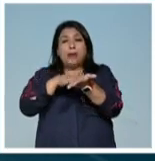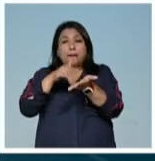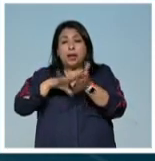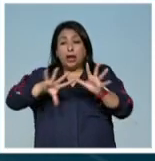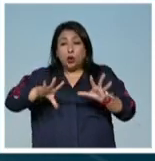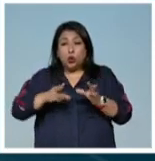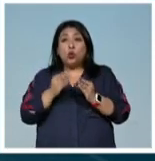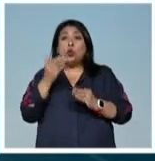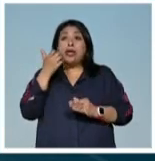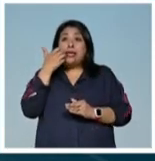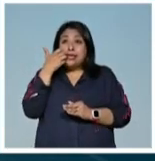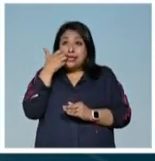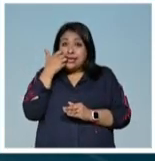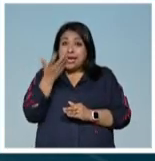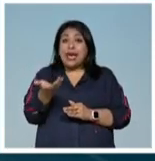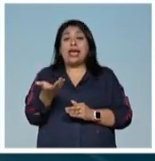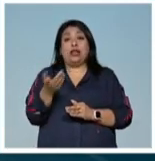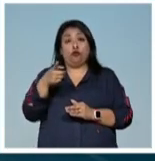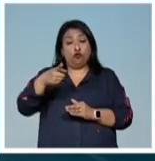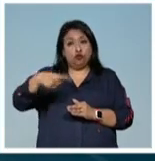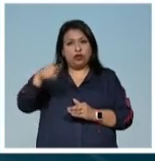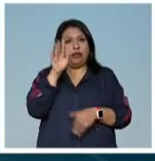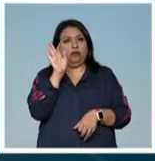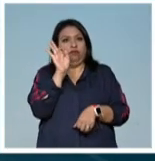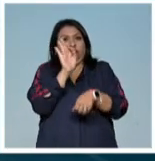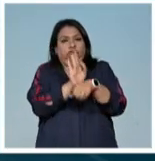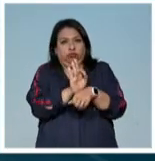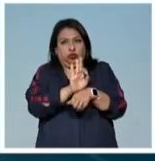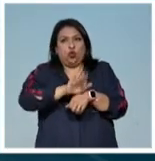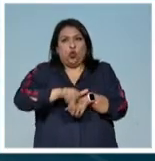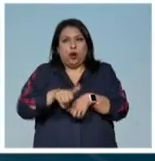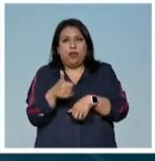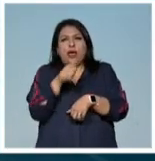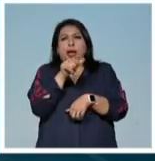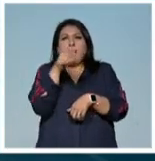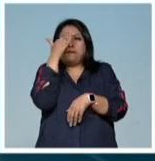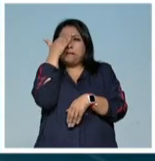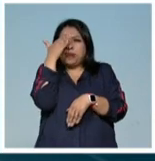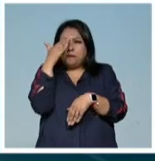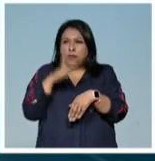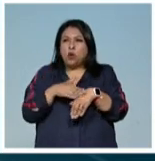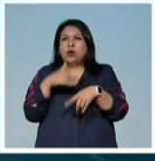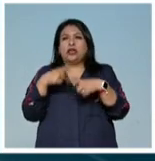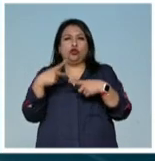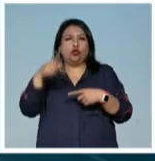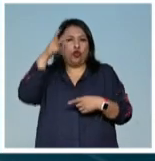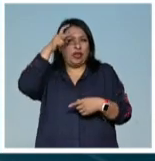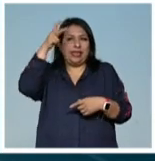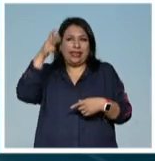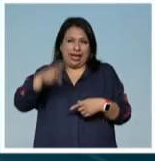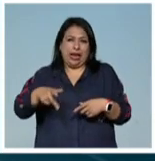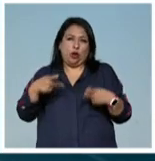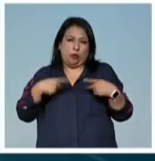que quieren que si se resguarde para la memoria de los hidalguenses, en este caso de los